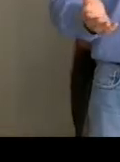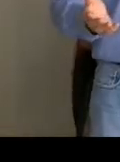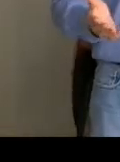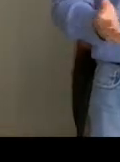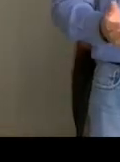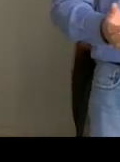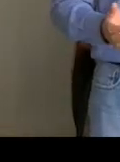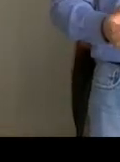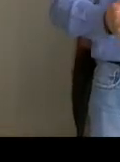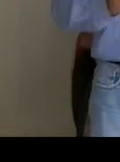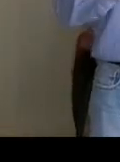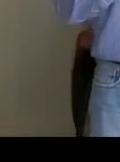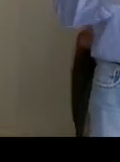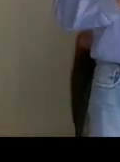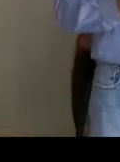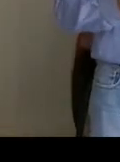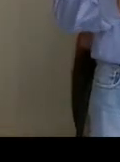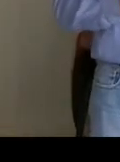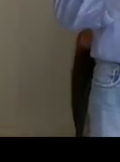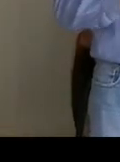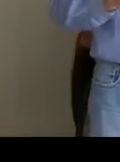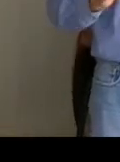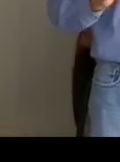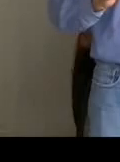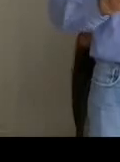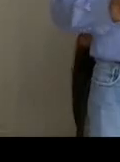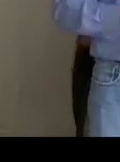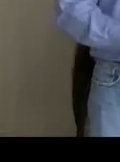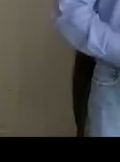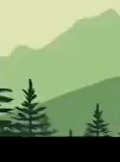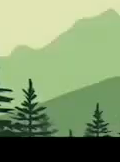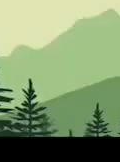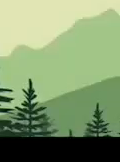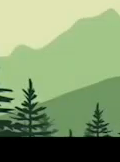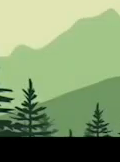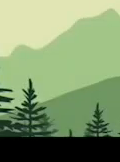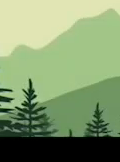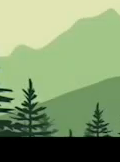de Riesgos trabaja por un Ecuador sin fuego.